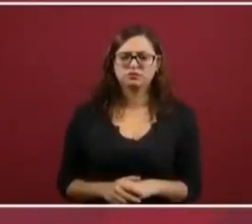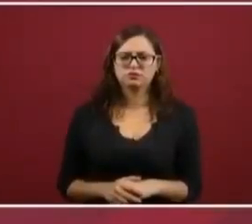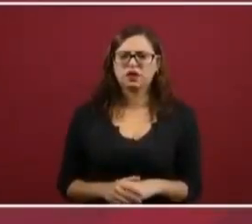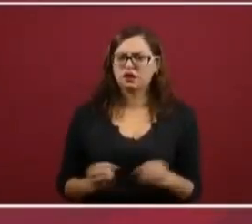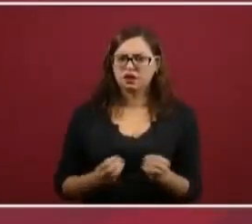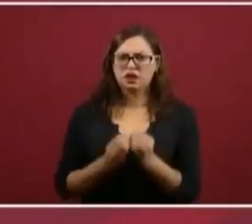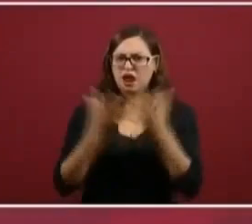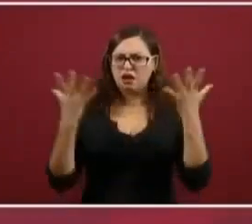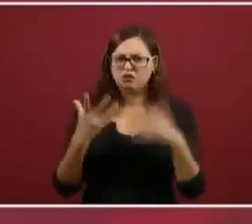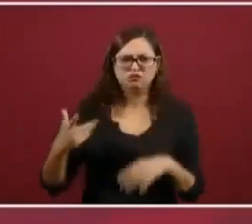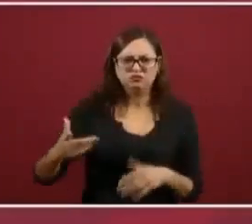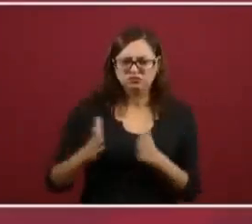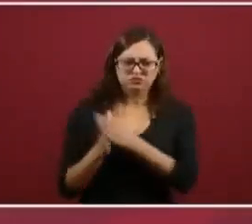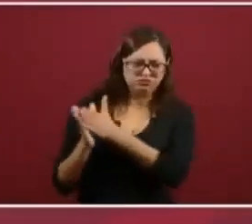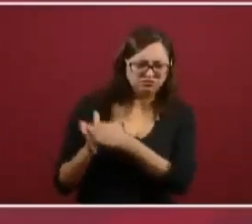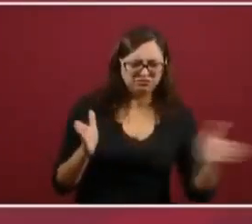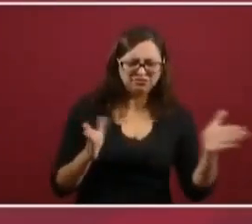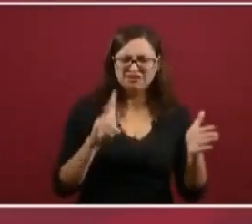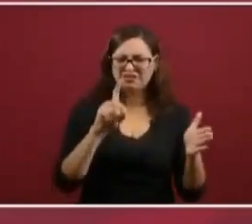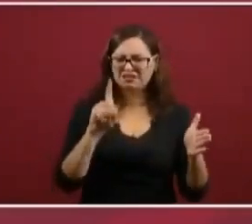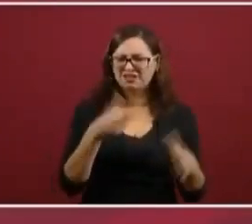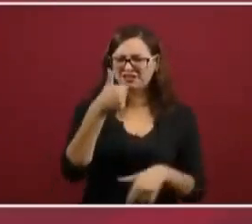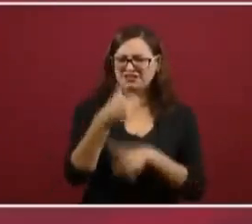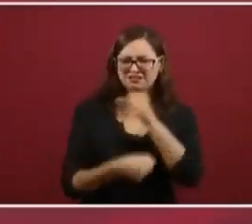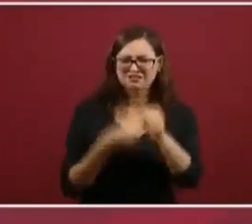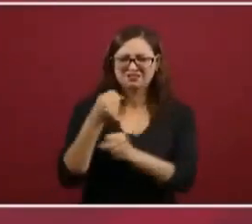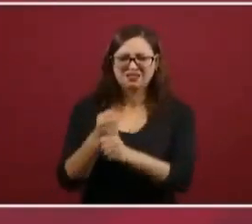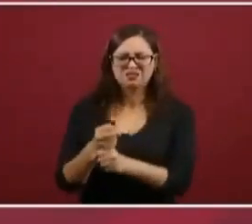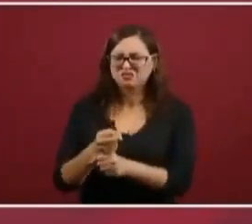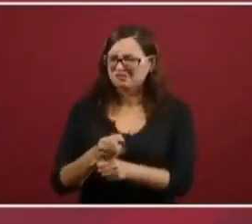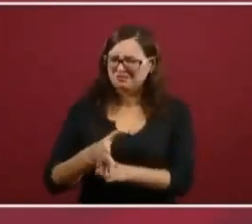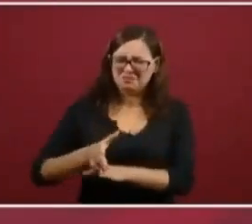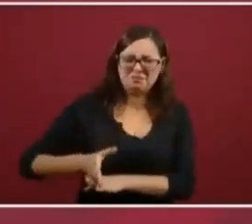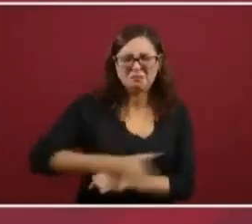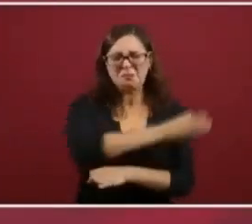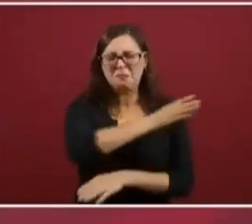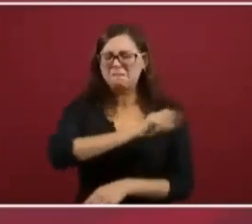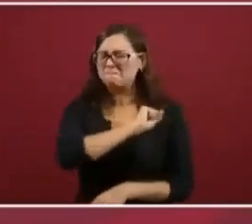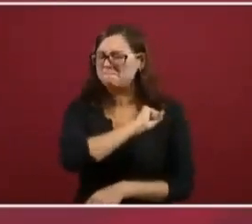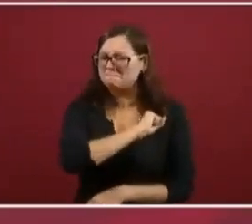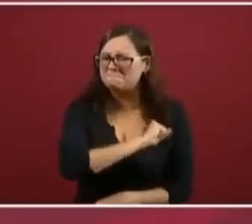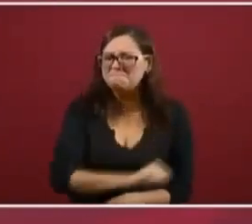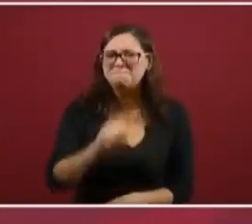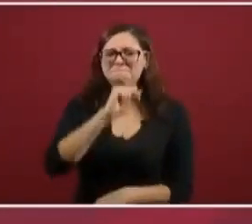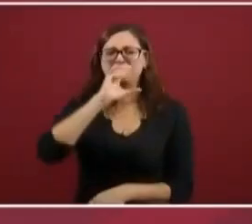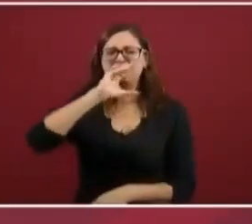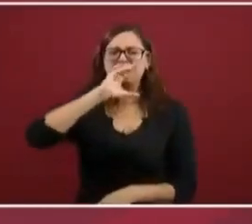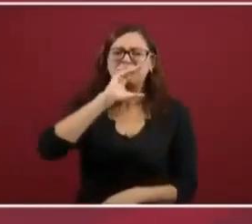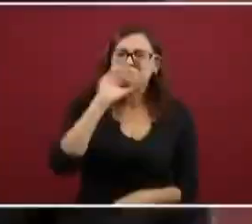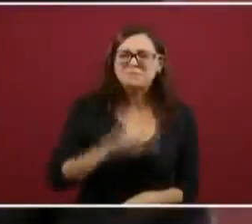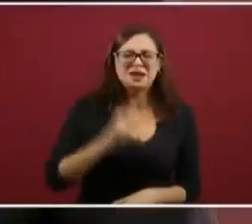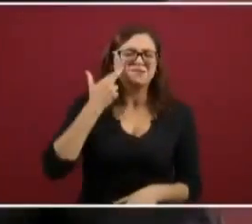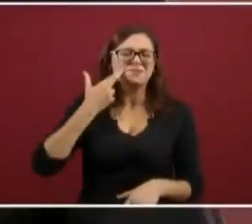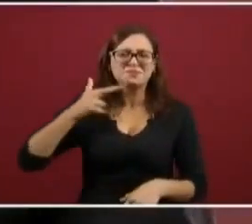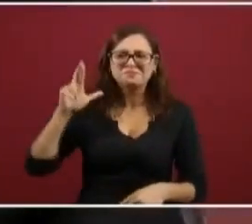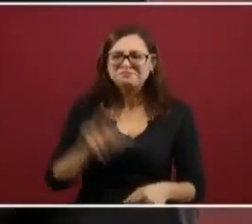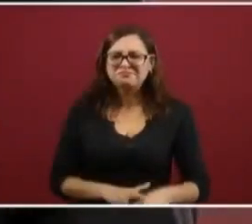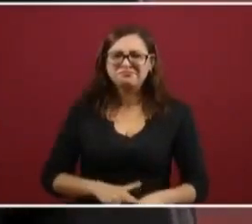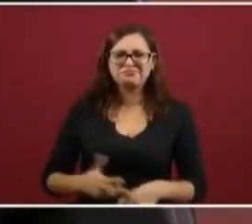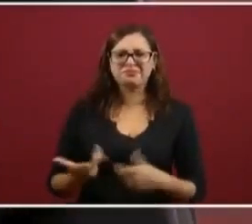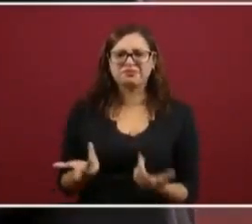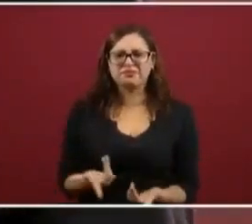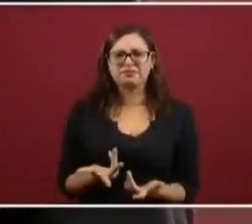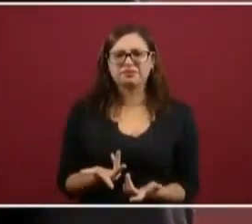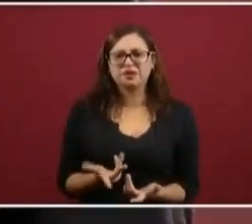modelo neoliberal el modelo de pillaje no